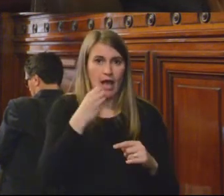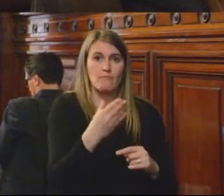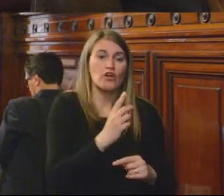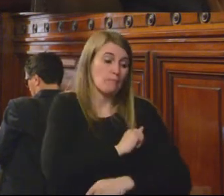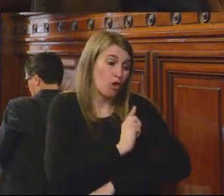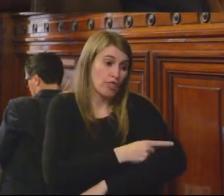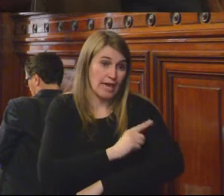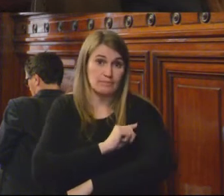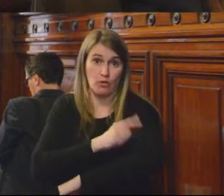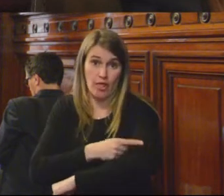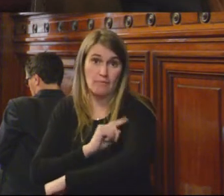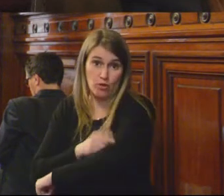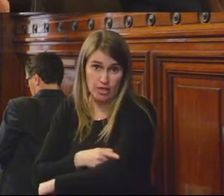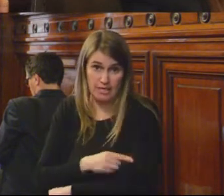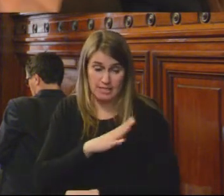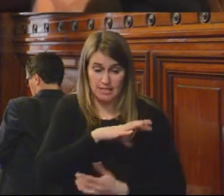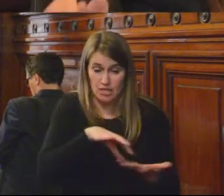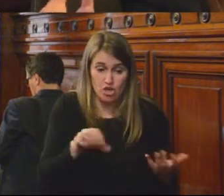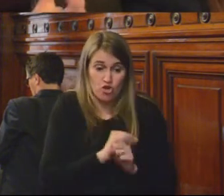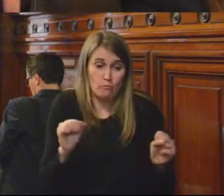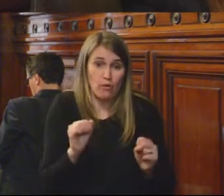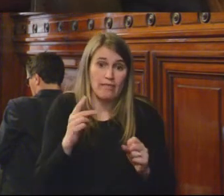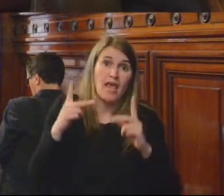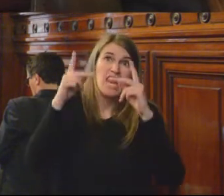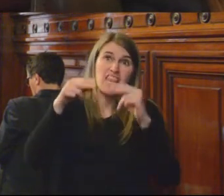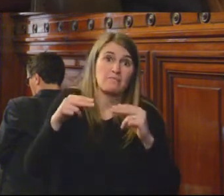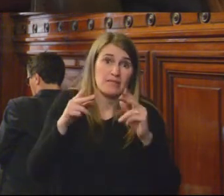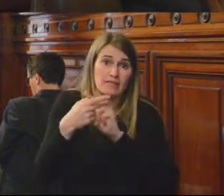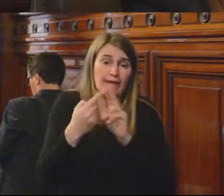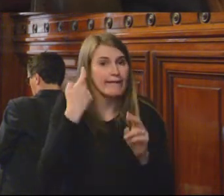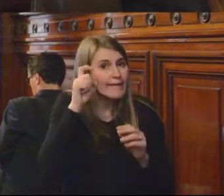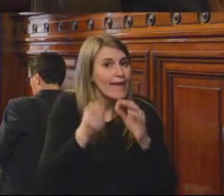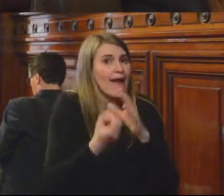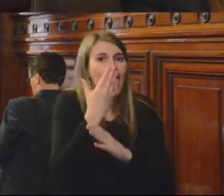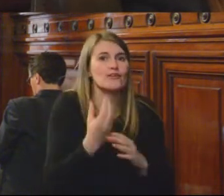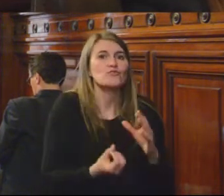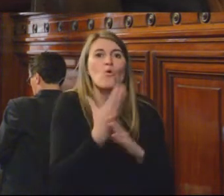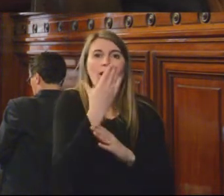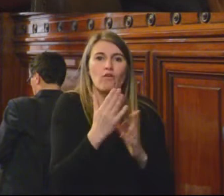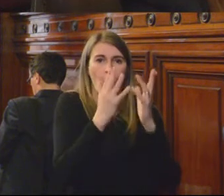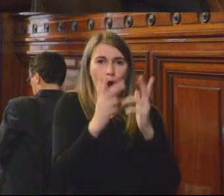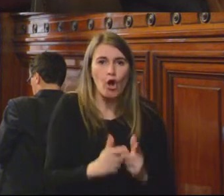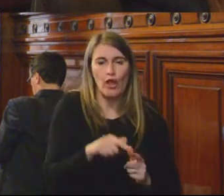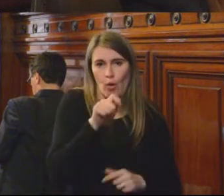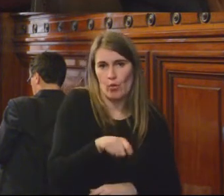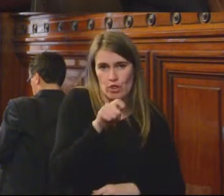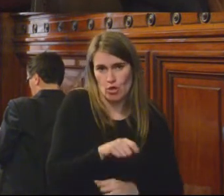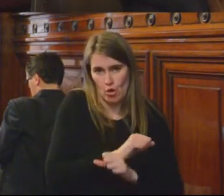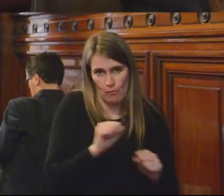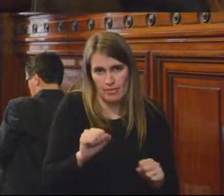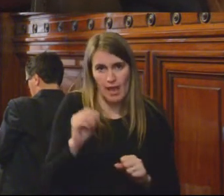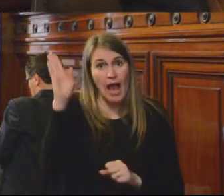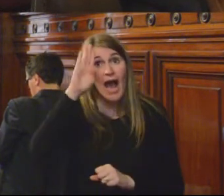constituido limitar la función de creación de un nuevo ordenamiento jurídico que tiene una Asamblea